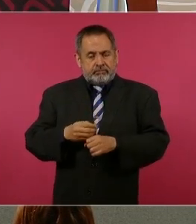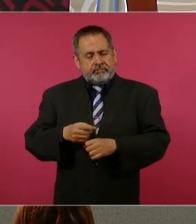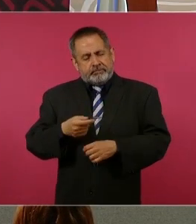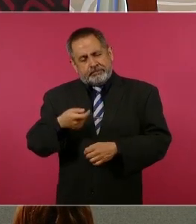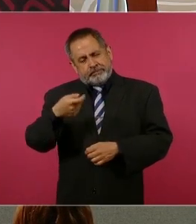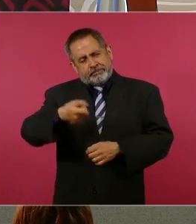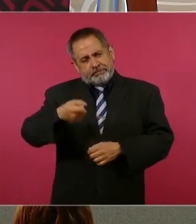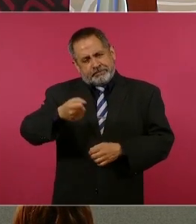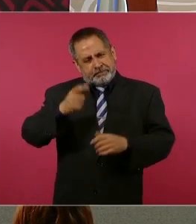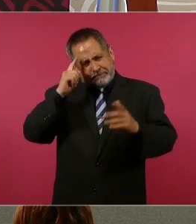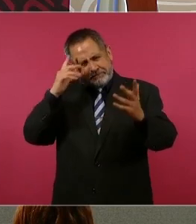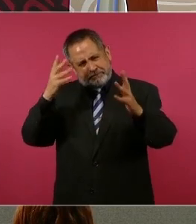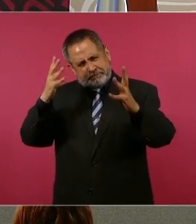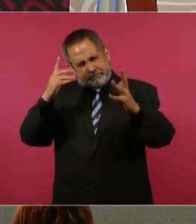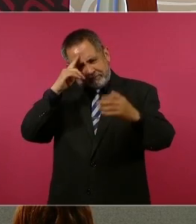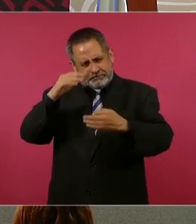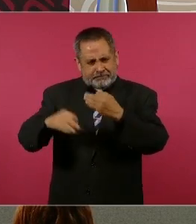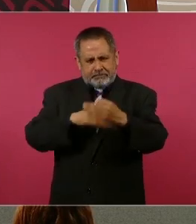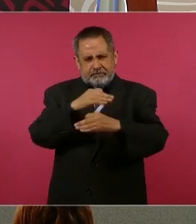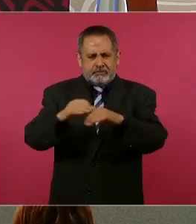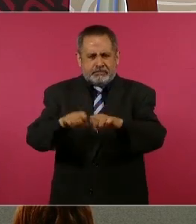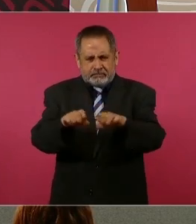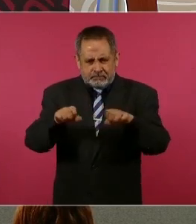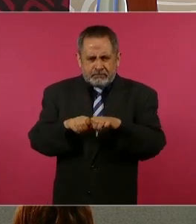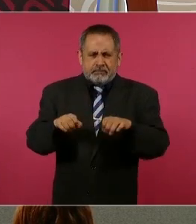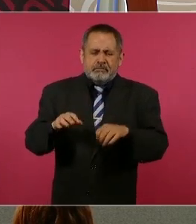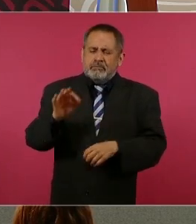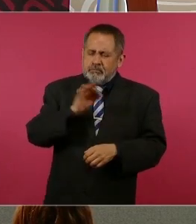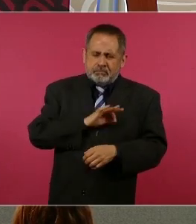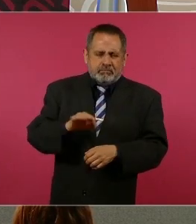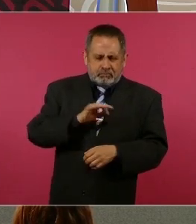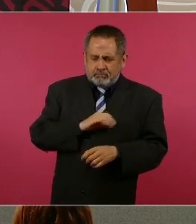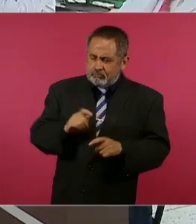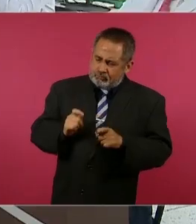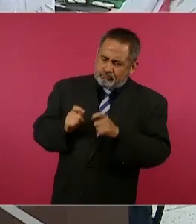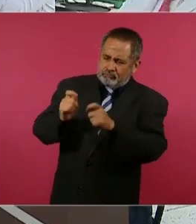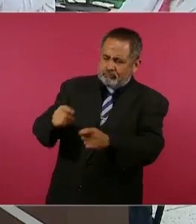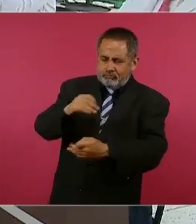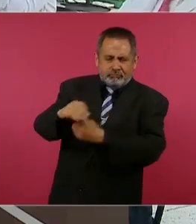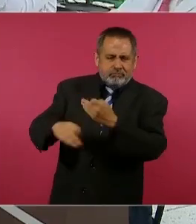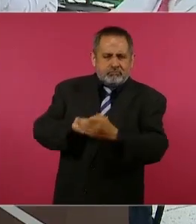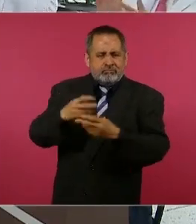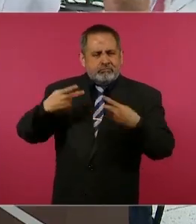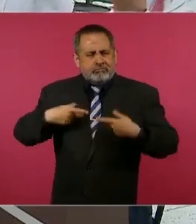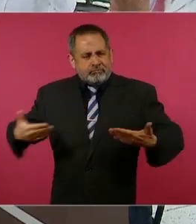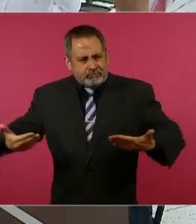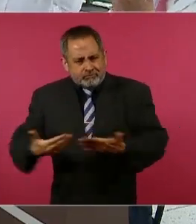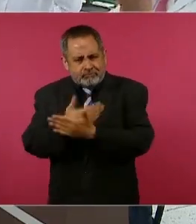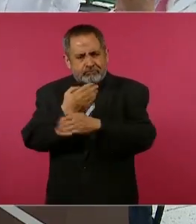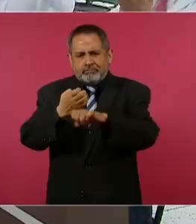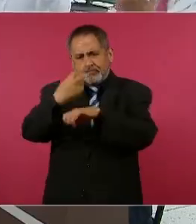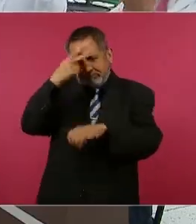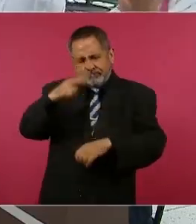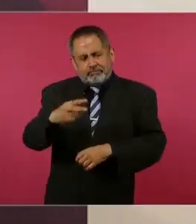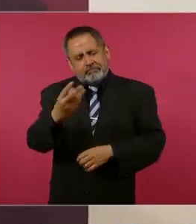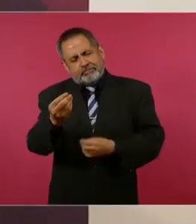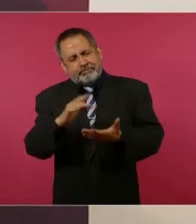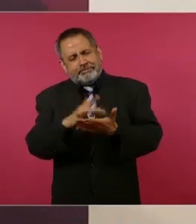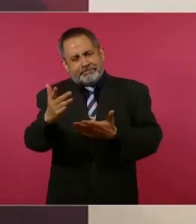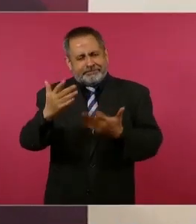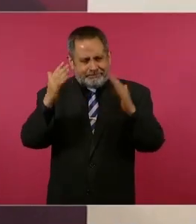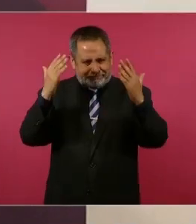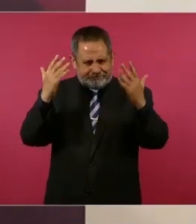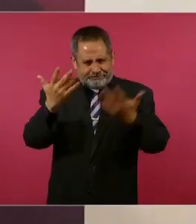fuerte aplauso a usted y a todo ese equipo que ha hecho posible este beneficio para todos nuestros mexiquenses. Muchas gracias, señor